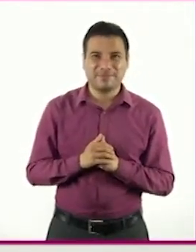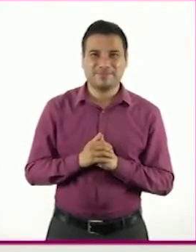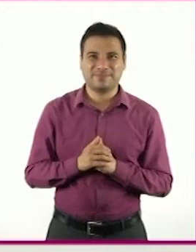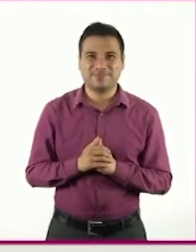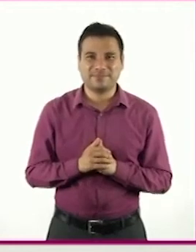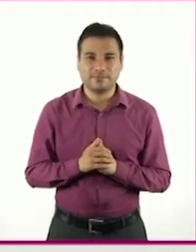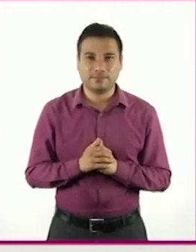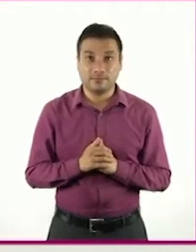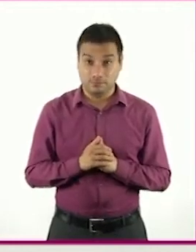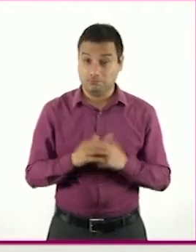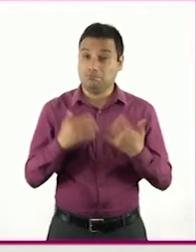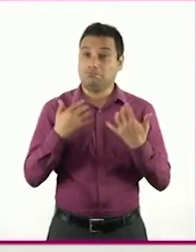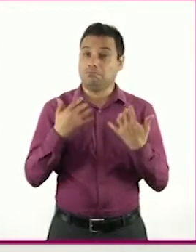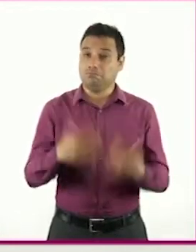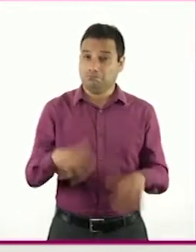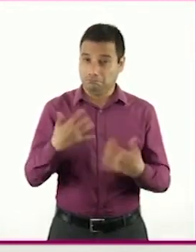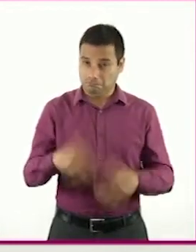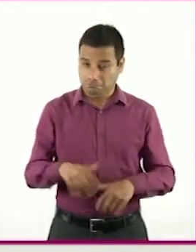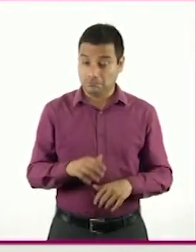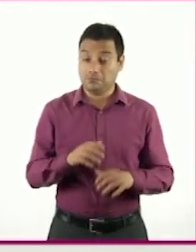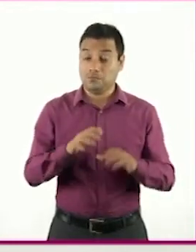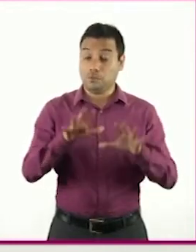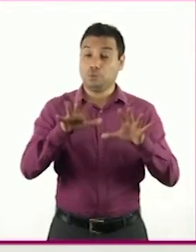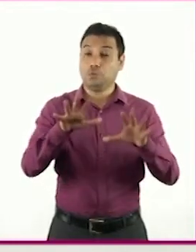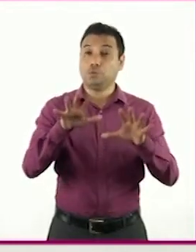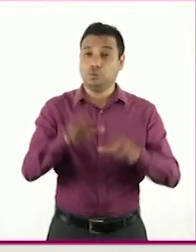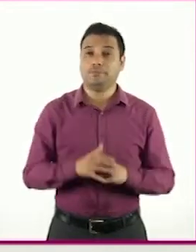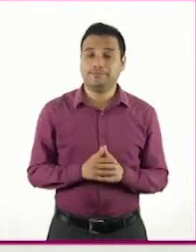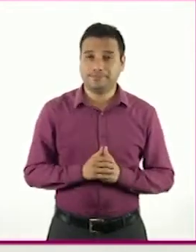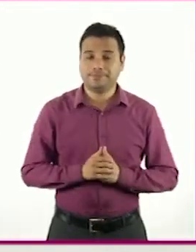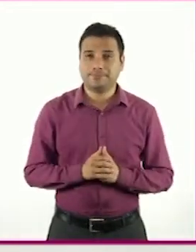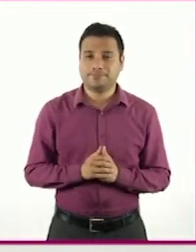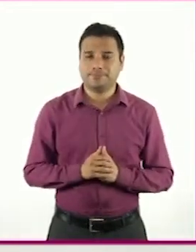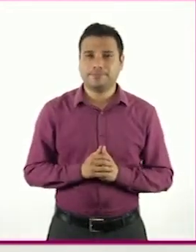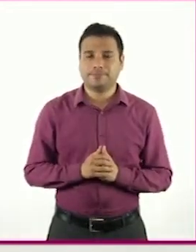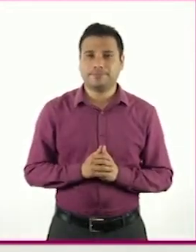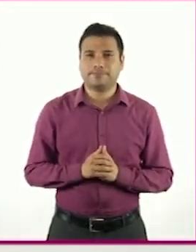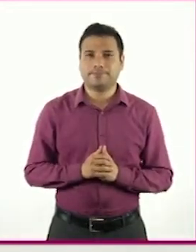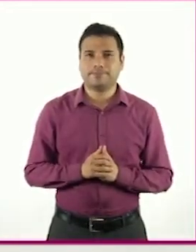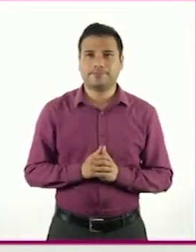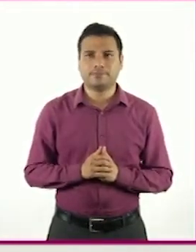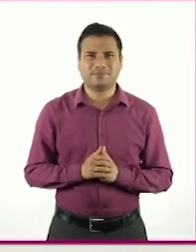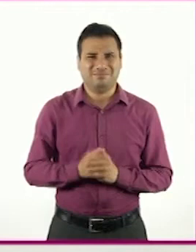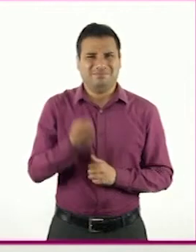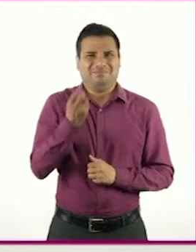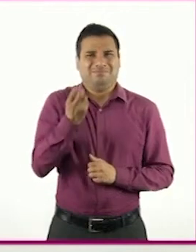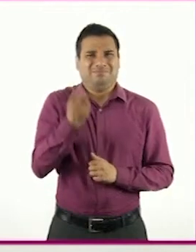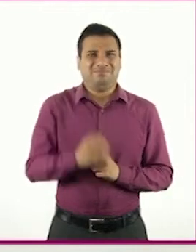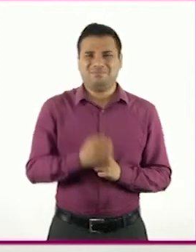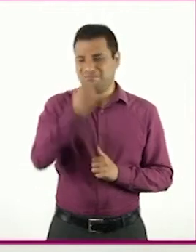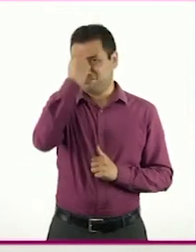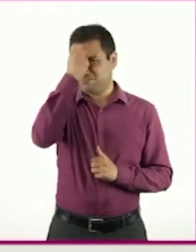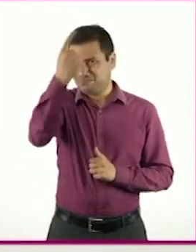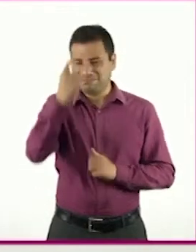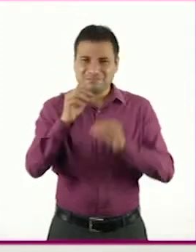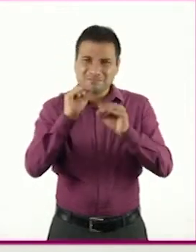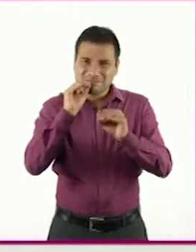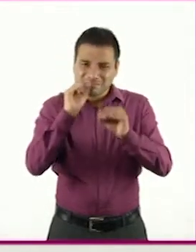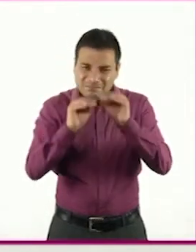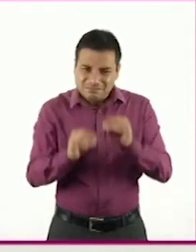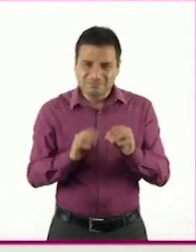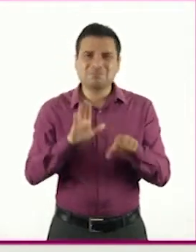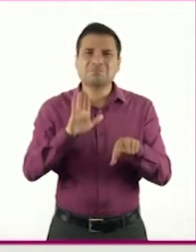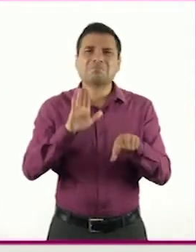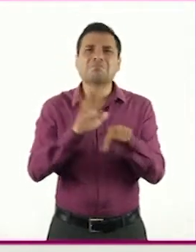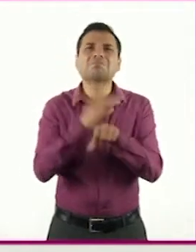muy explícito al respecto. Pero, ¿qué conflicto llevó a la creación de esta obra que se basó en el sentimiento